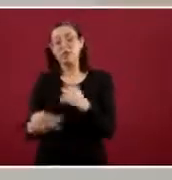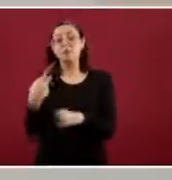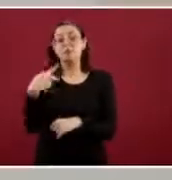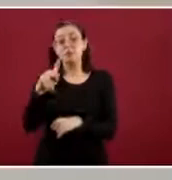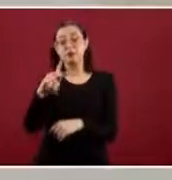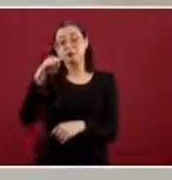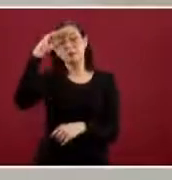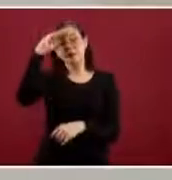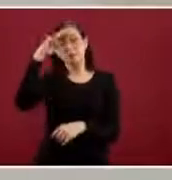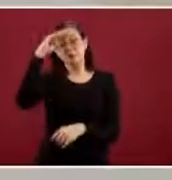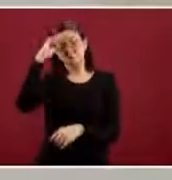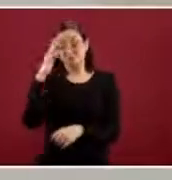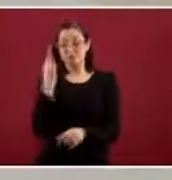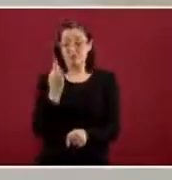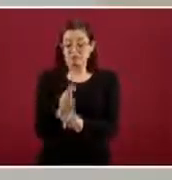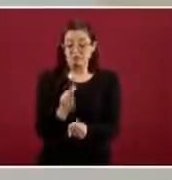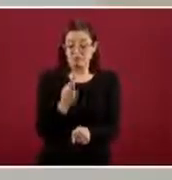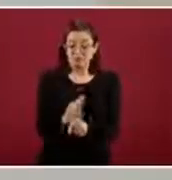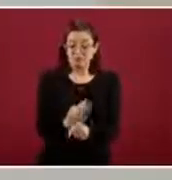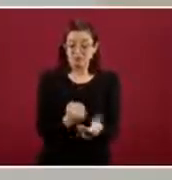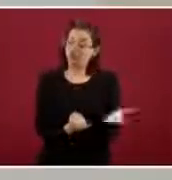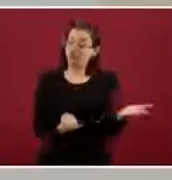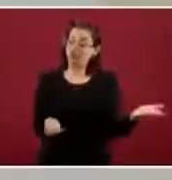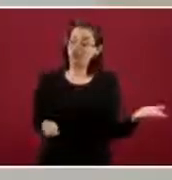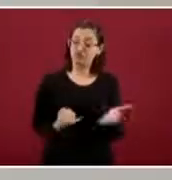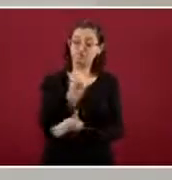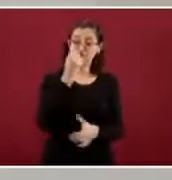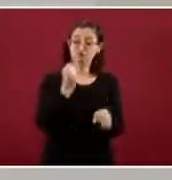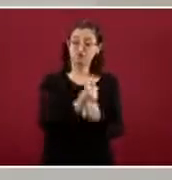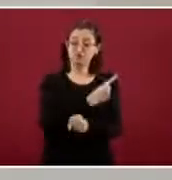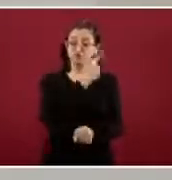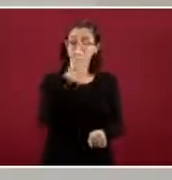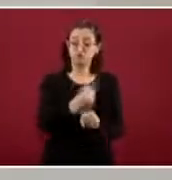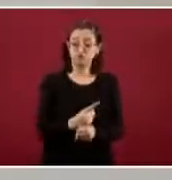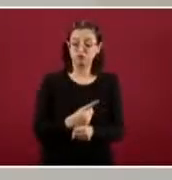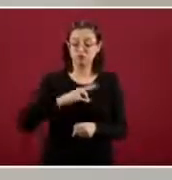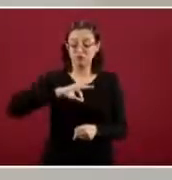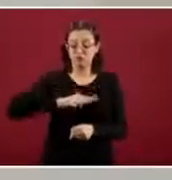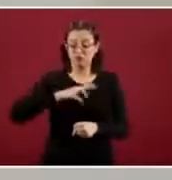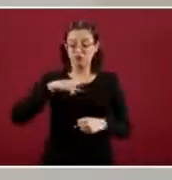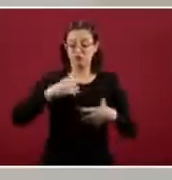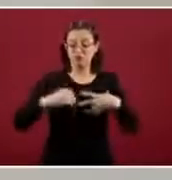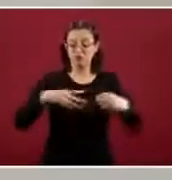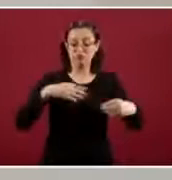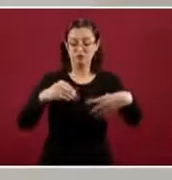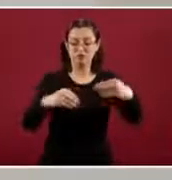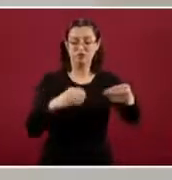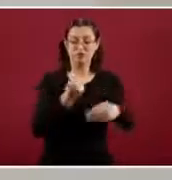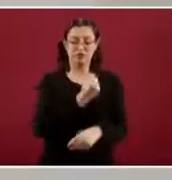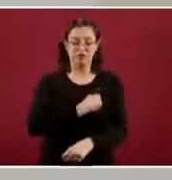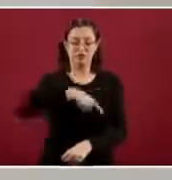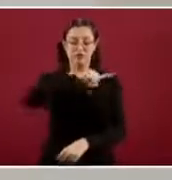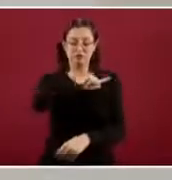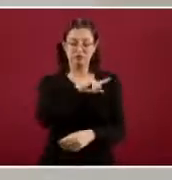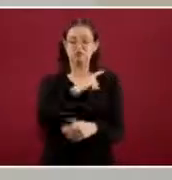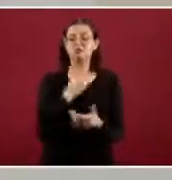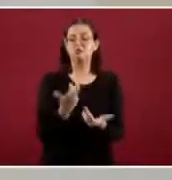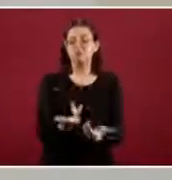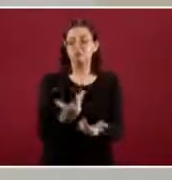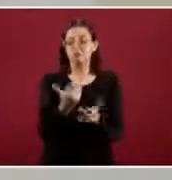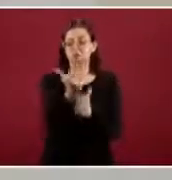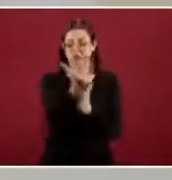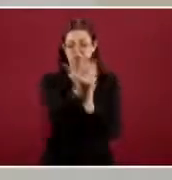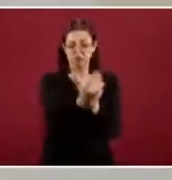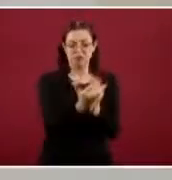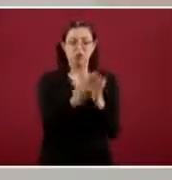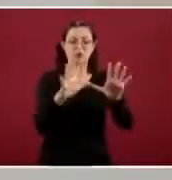su momento, resultará no solamente en una disminución del problema de salud, que se va a manifestar por una